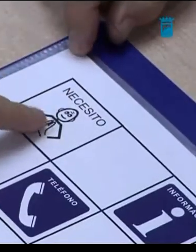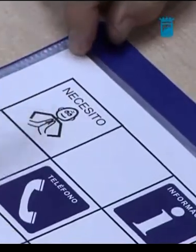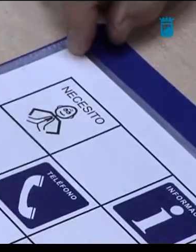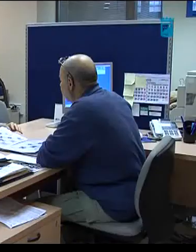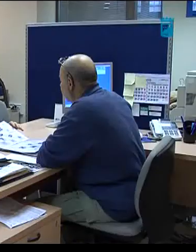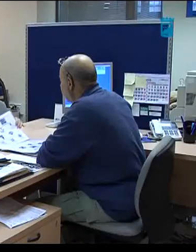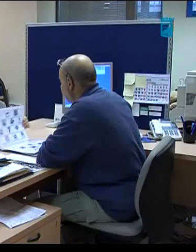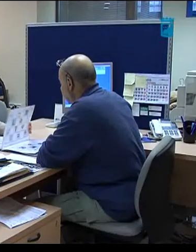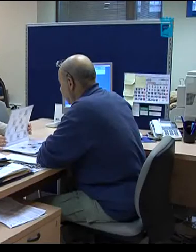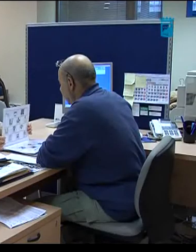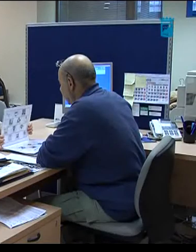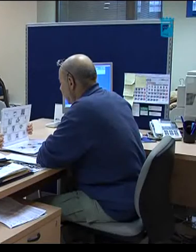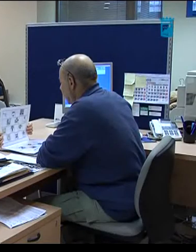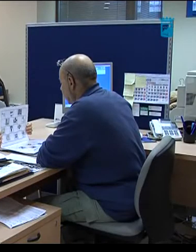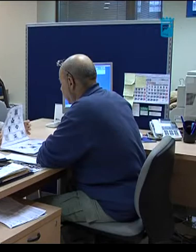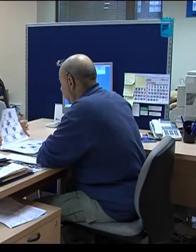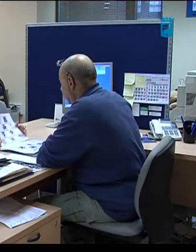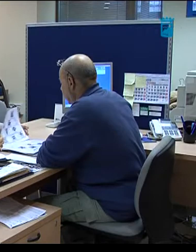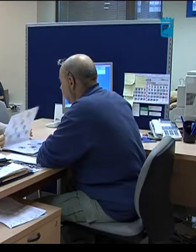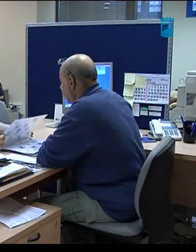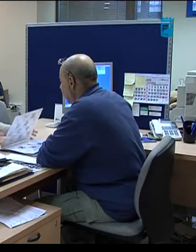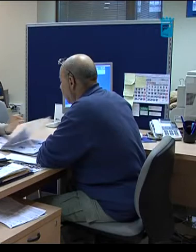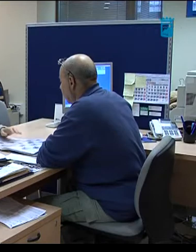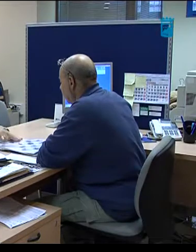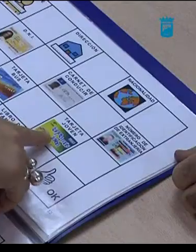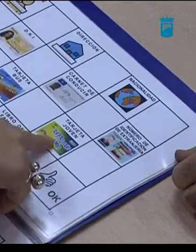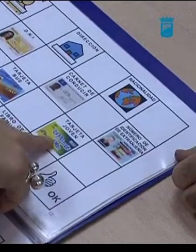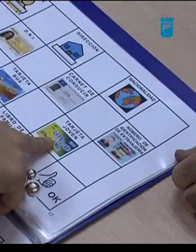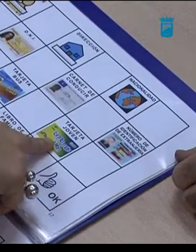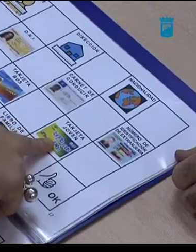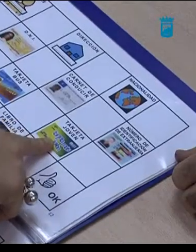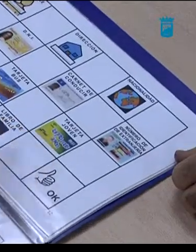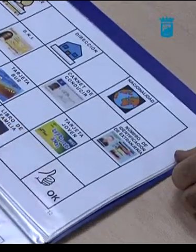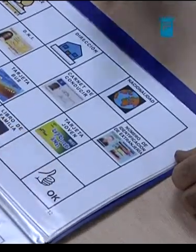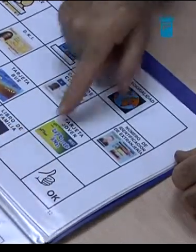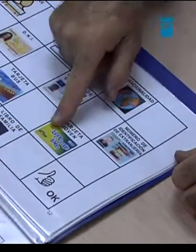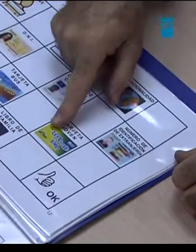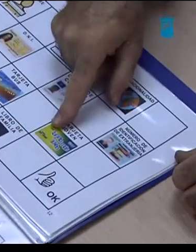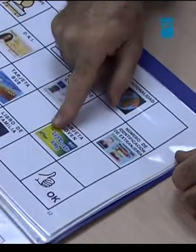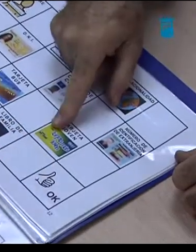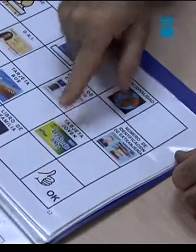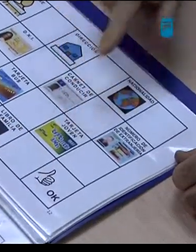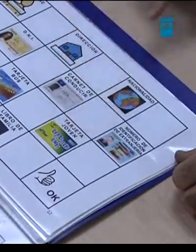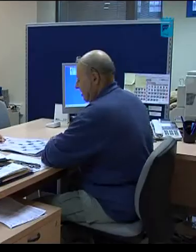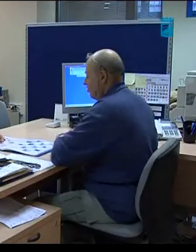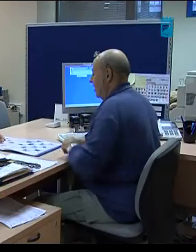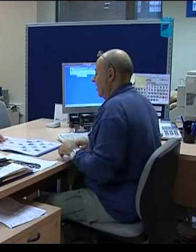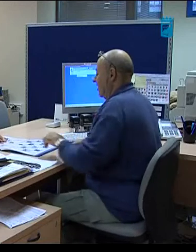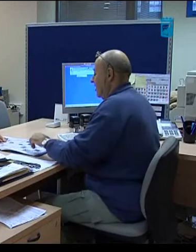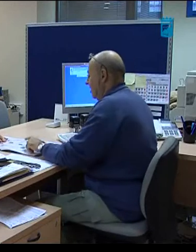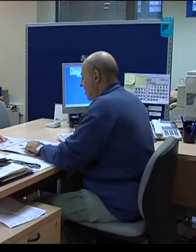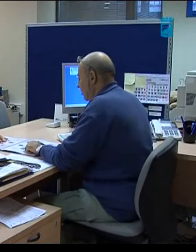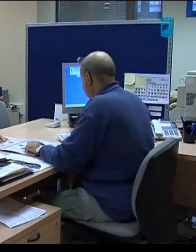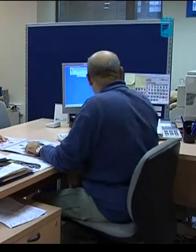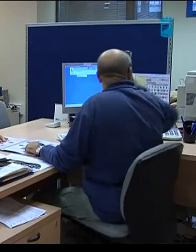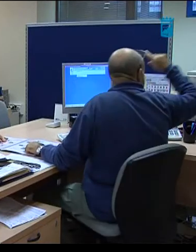una OMAC, ¿no? Donde el ciudadano puede hacer todas las gestiones casi al completo que requiere del ayuntamiento. Para ello no necesita intérprete,